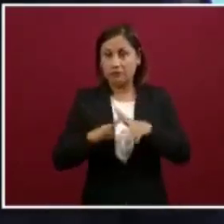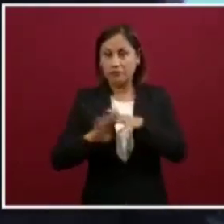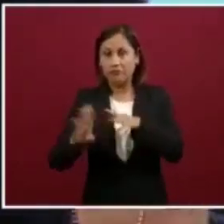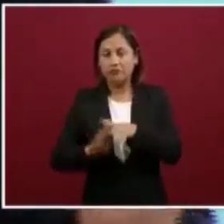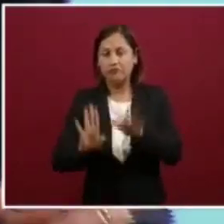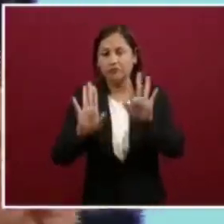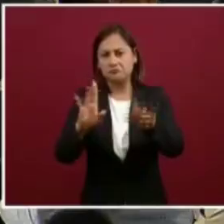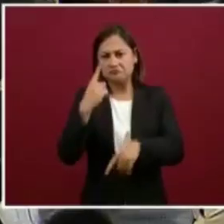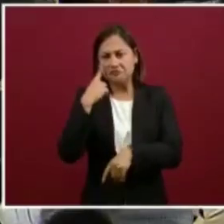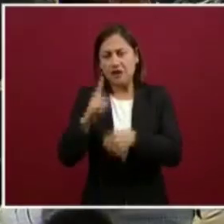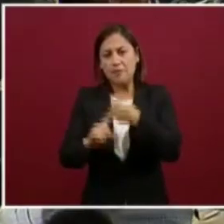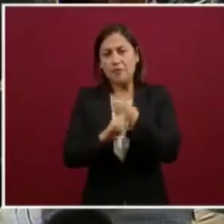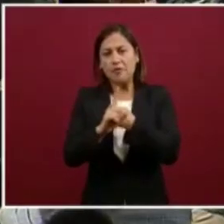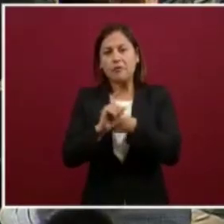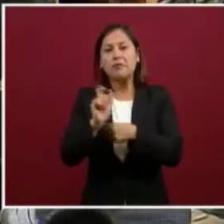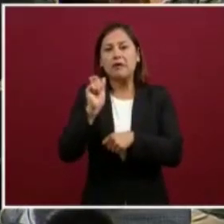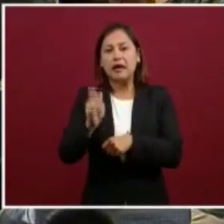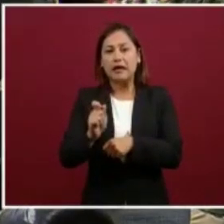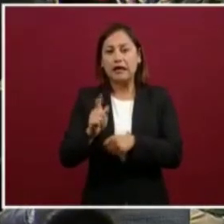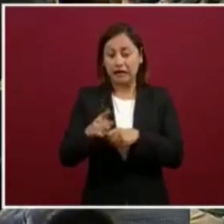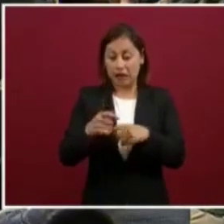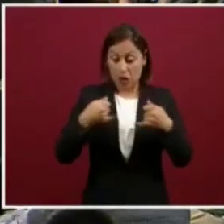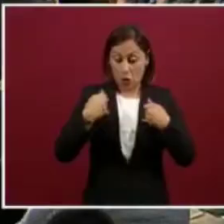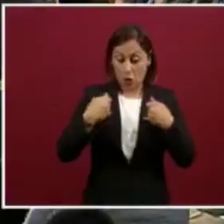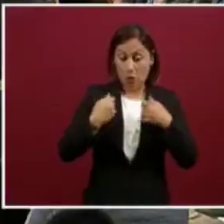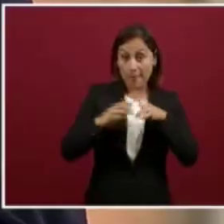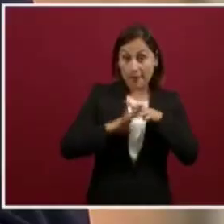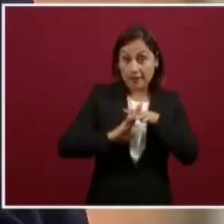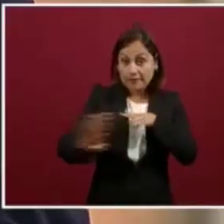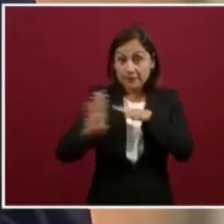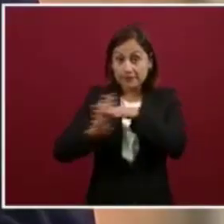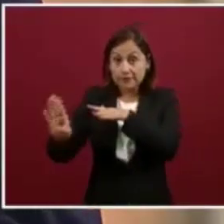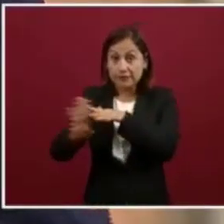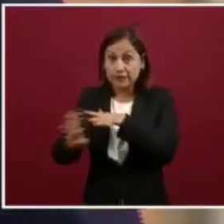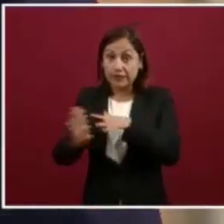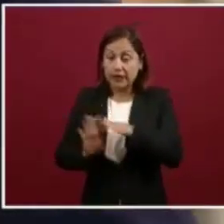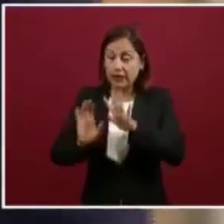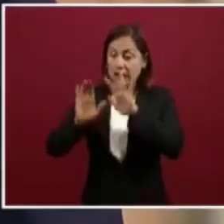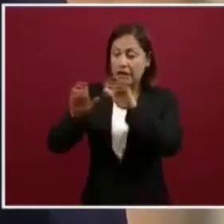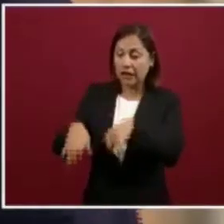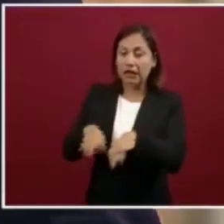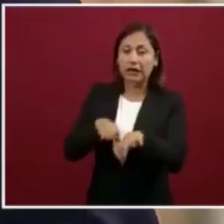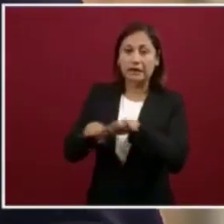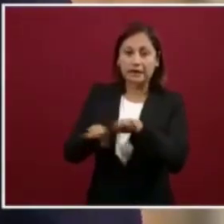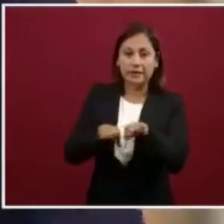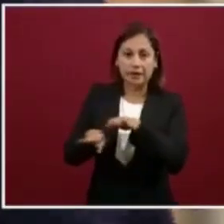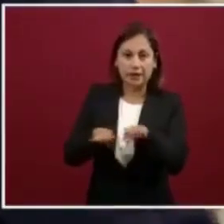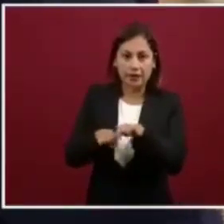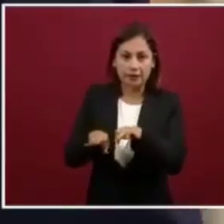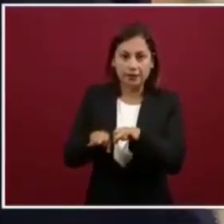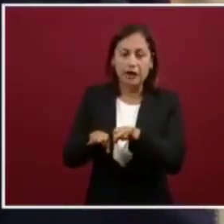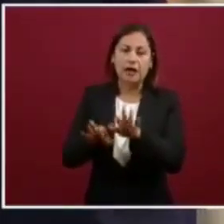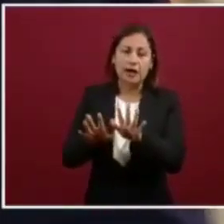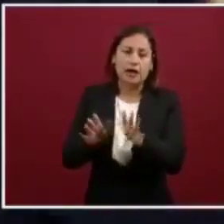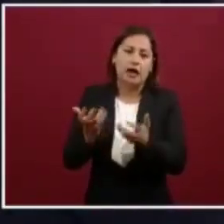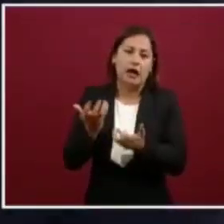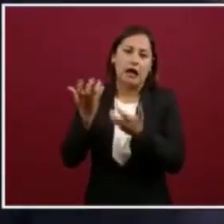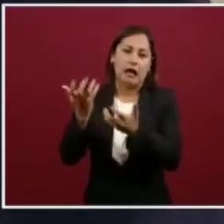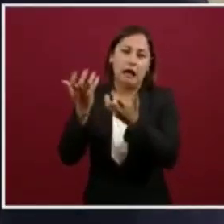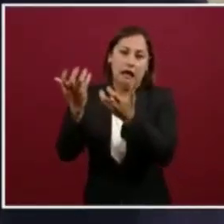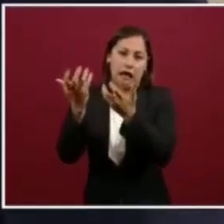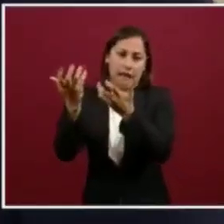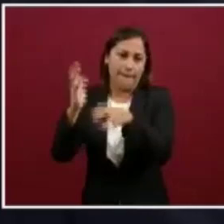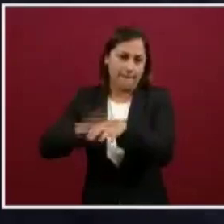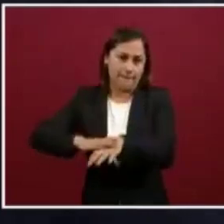es que estos 362,000 jóvenes que están entrando a la fuerza de trabajo y que quieren empleo porque están en edad de